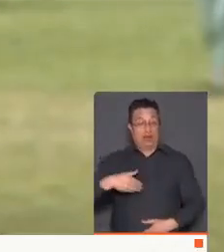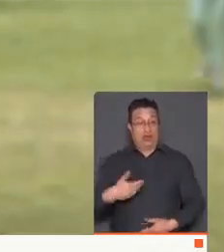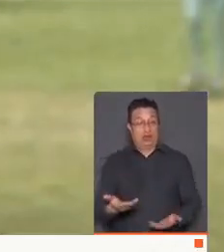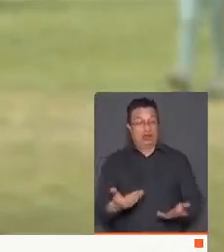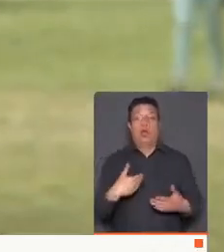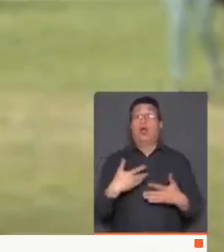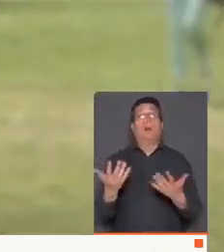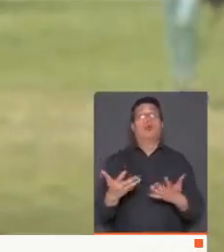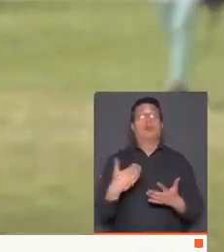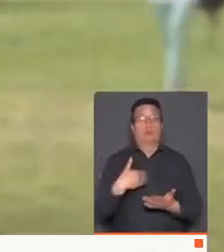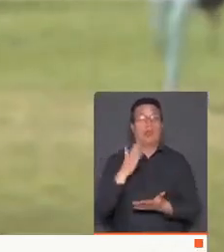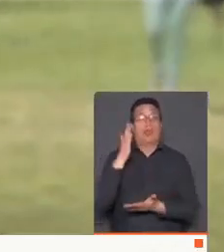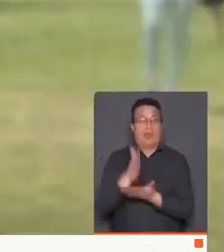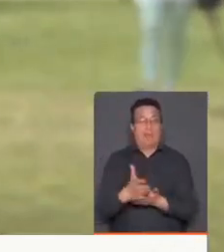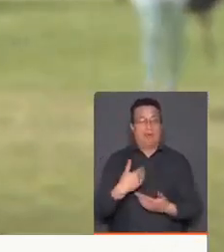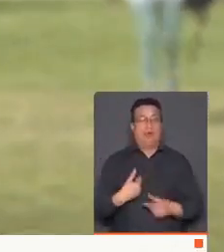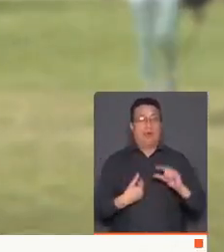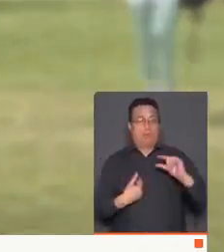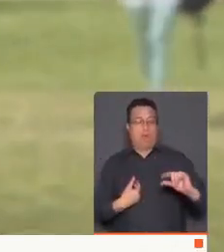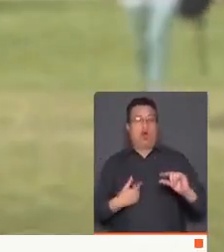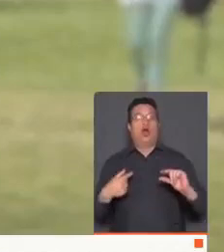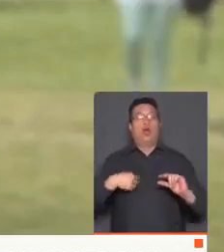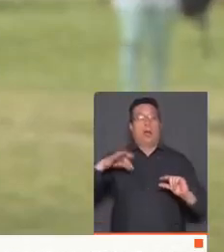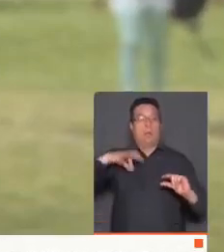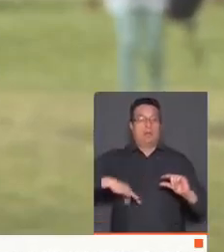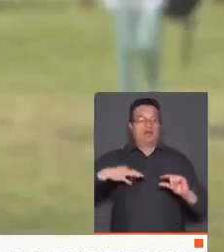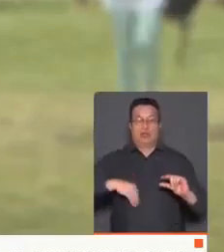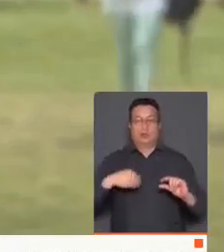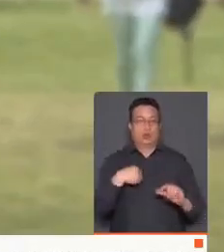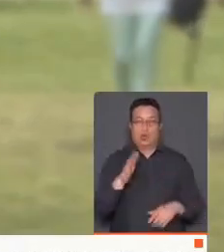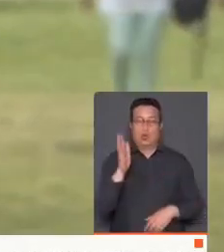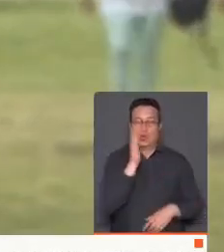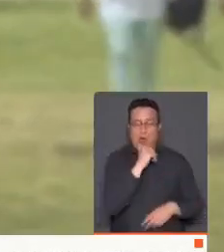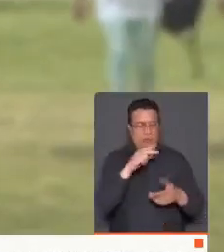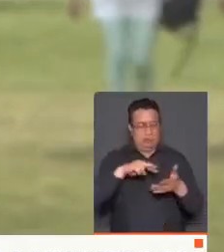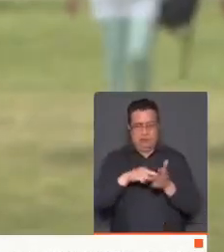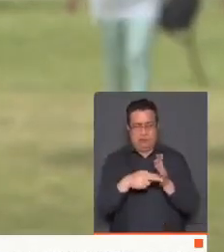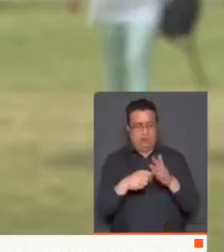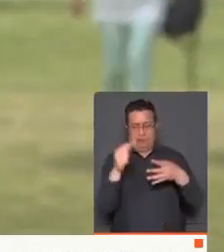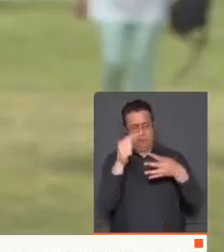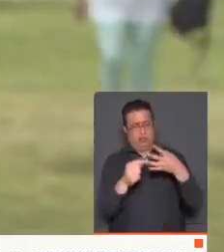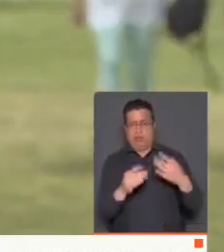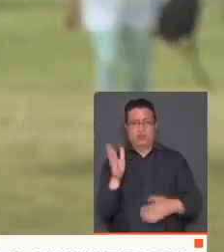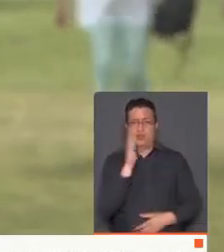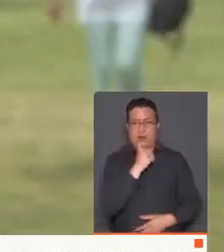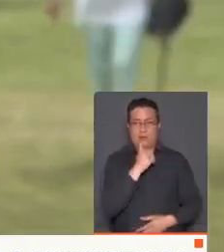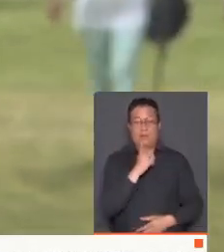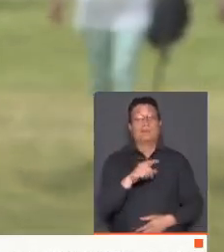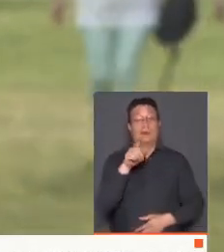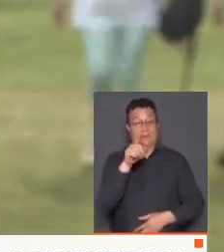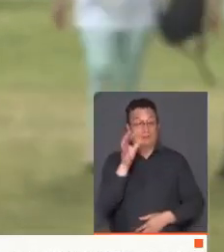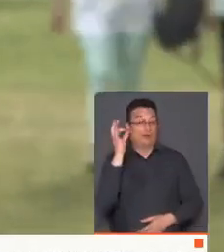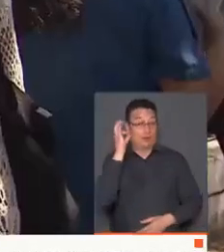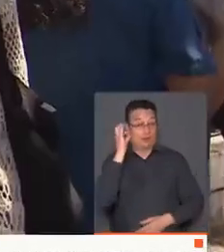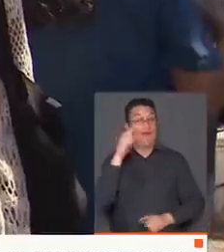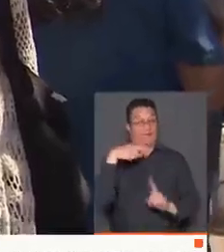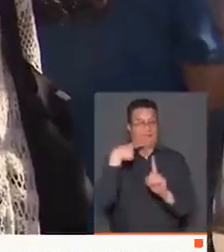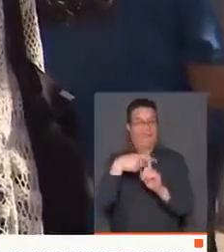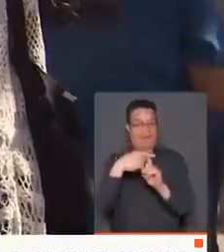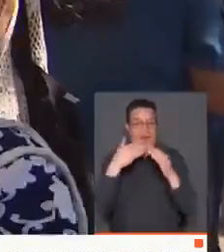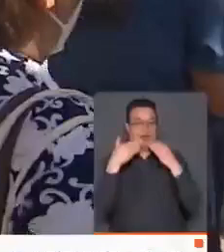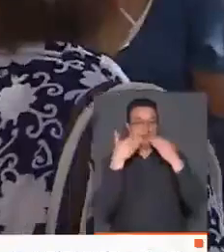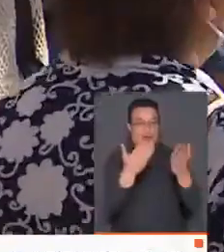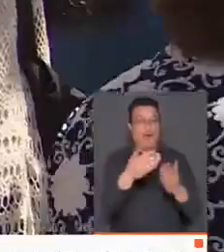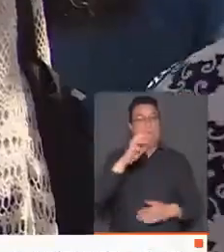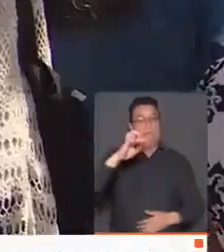el hecho que me correspondía porque era muy baja mi pensión no tuve ningún inconveniente no tuve ningún problema Nancy es una de las tantas beneficiadas con la pensión garantizada